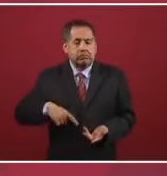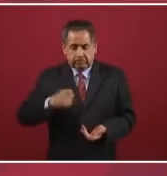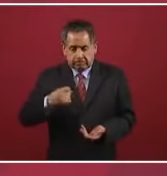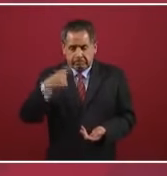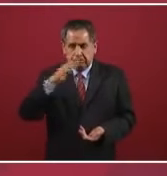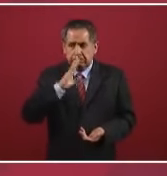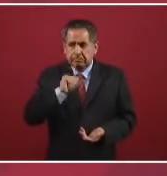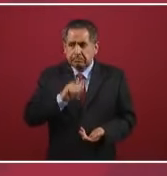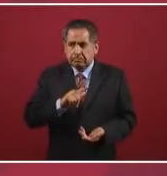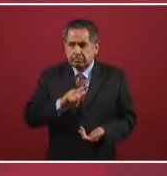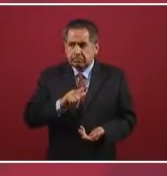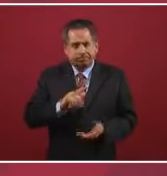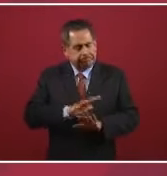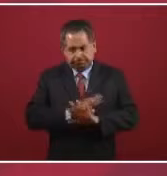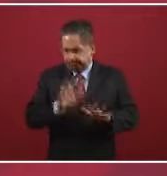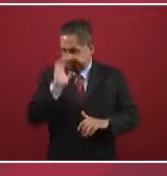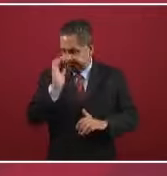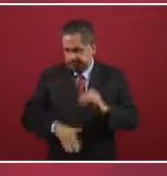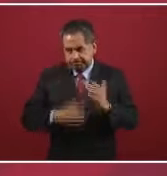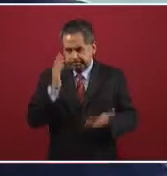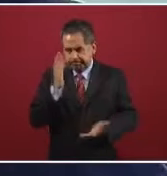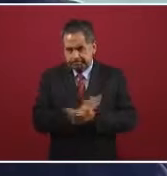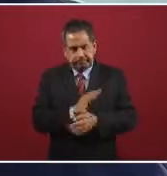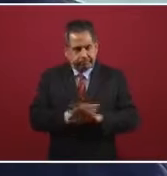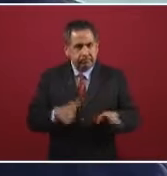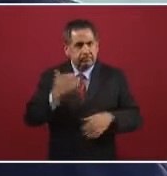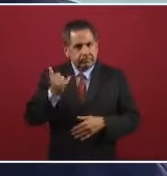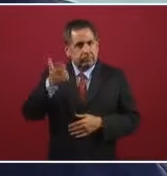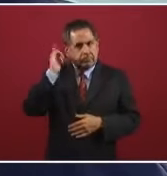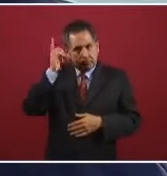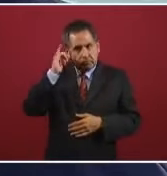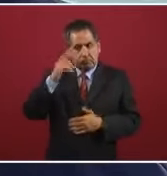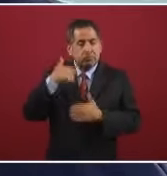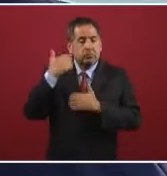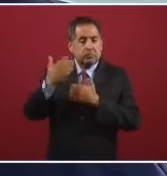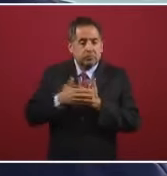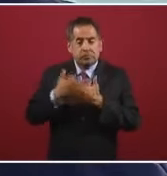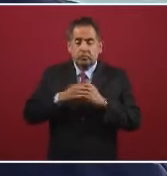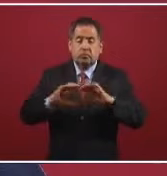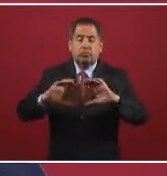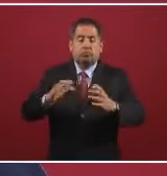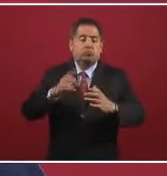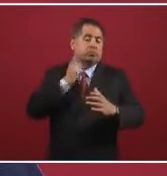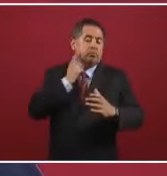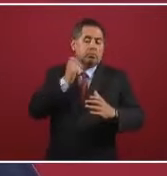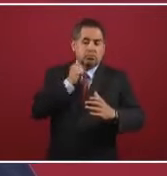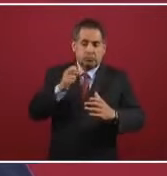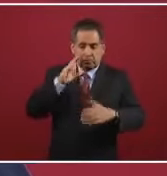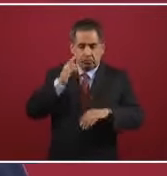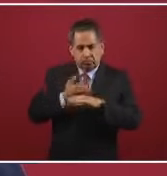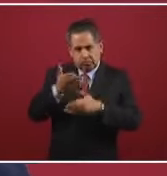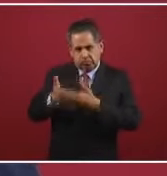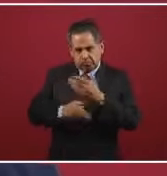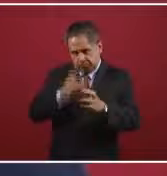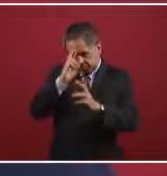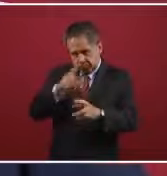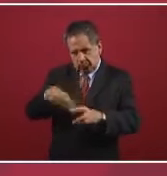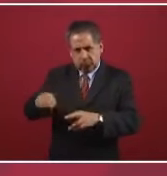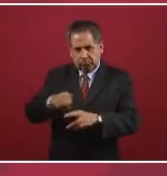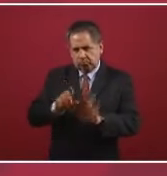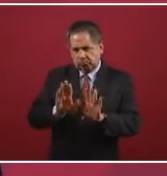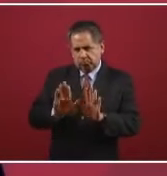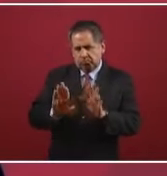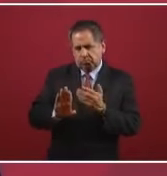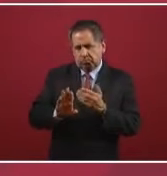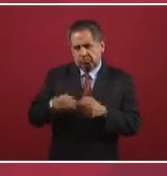Por eso se termina. Y ojalá y en el Congreso, siendo respetuosos de su